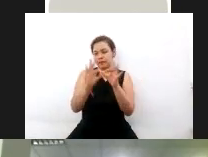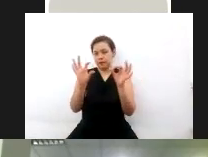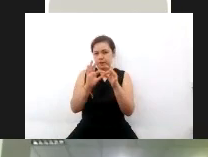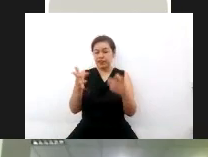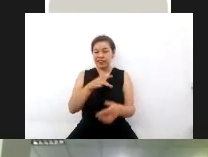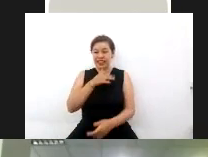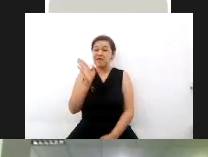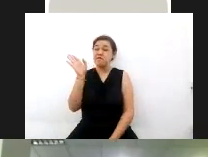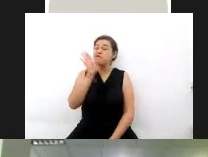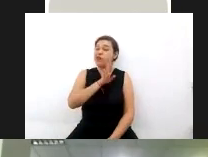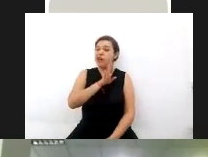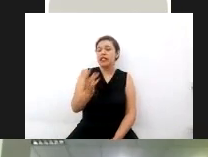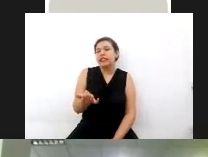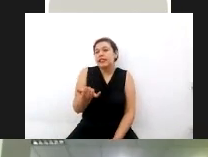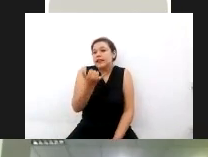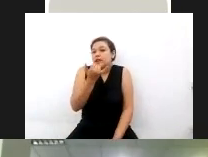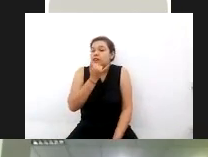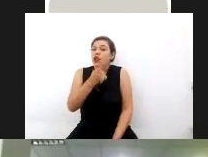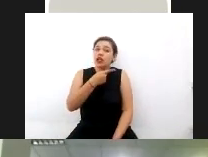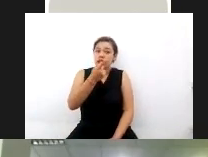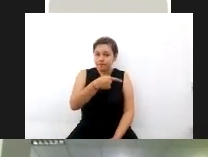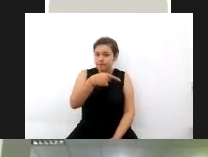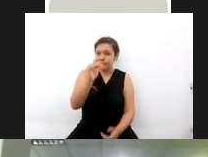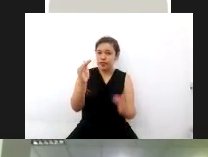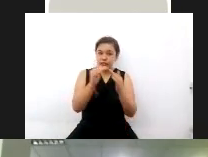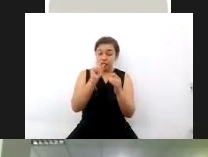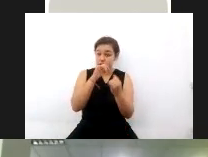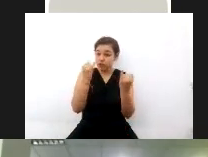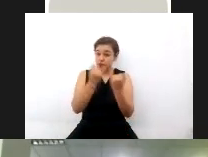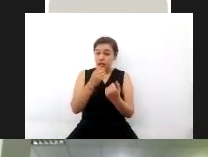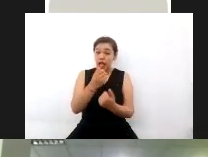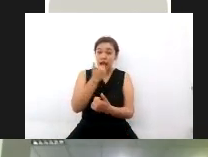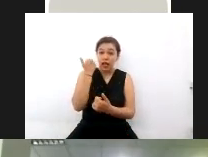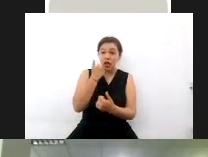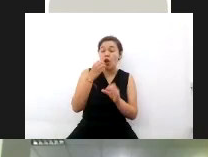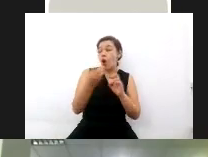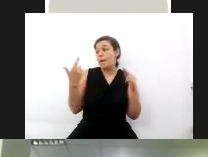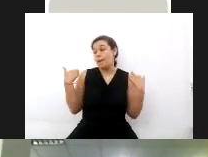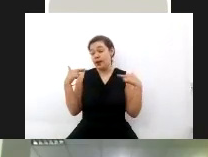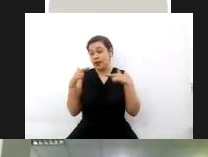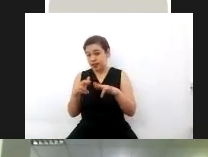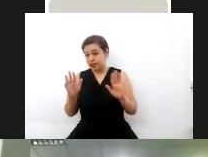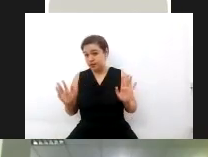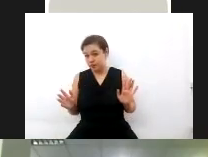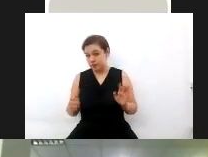pues se va a tener que quedar en casa y aplica tanto para alumnos como para maestros. Y